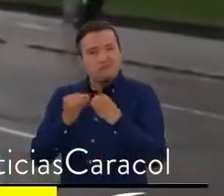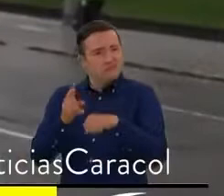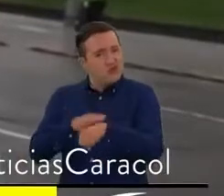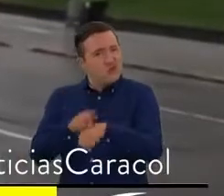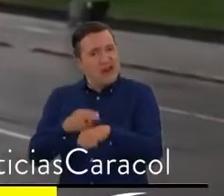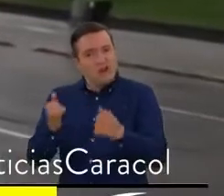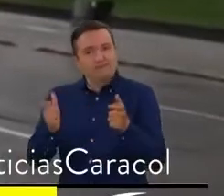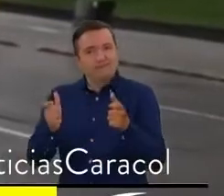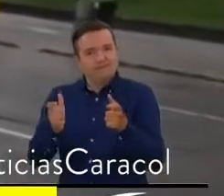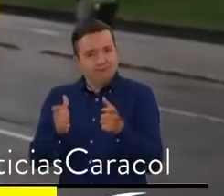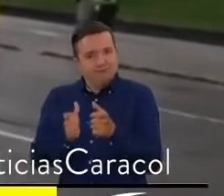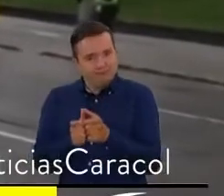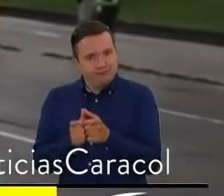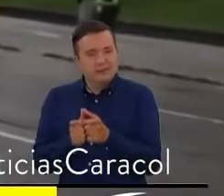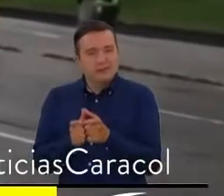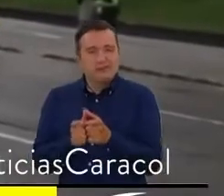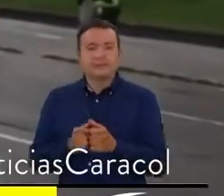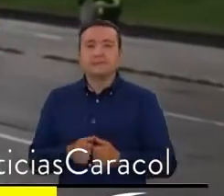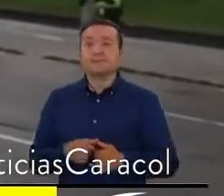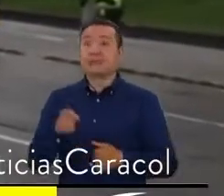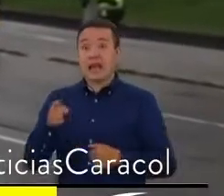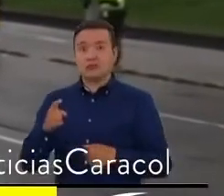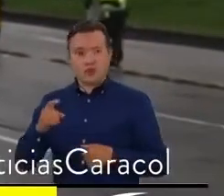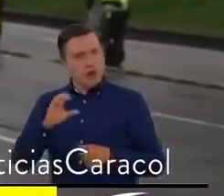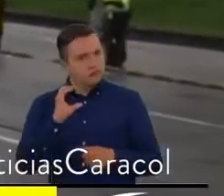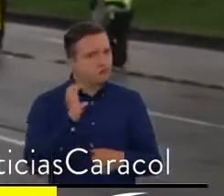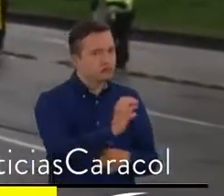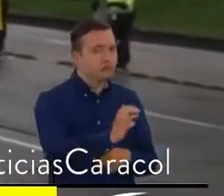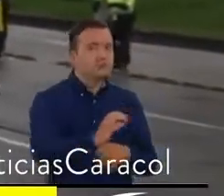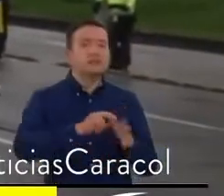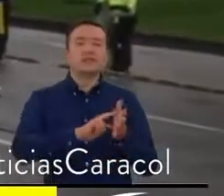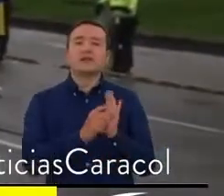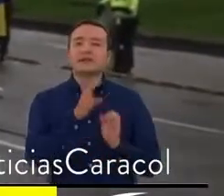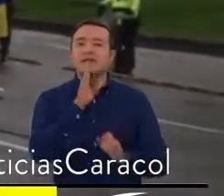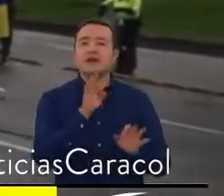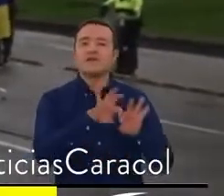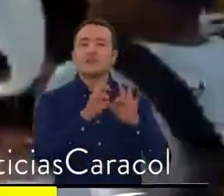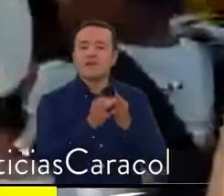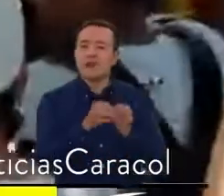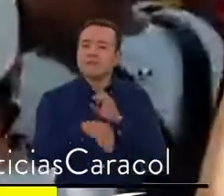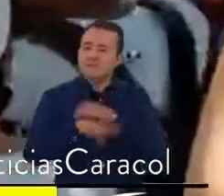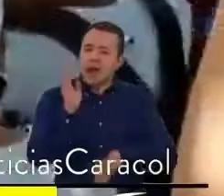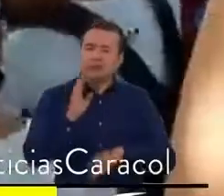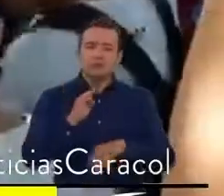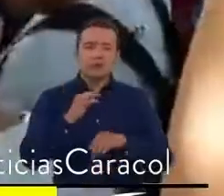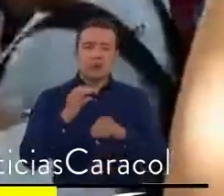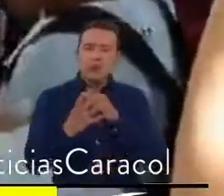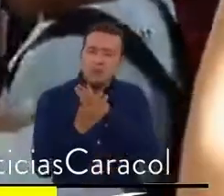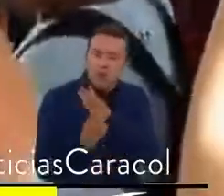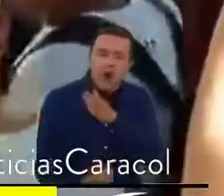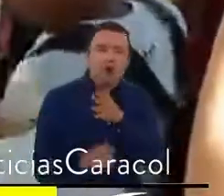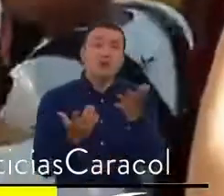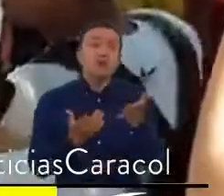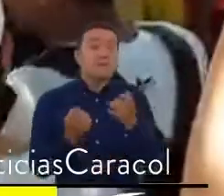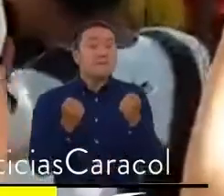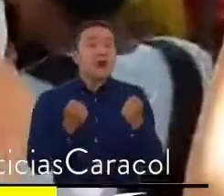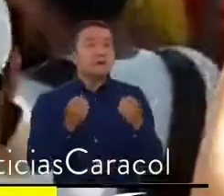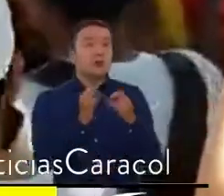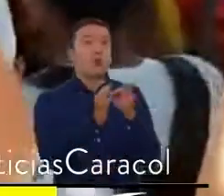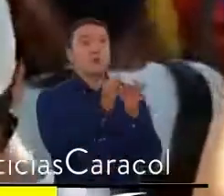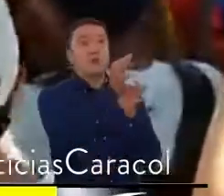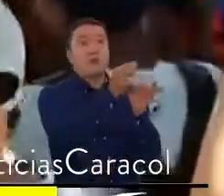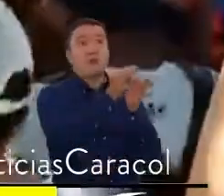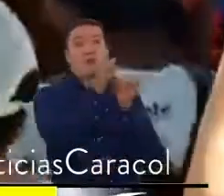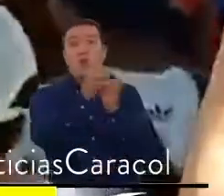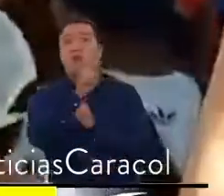medida constituiría un sustento básico para familias, sobre todo las más vulnerables y especialmente en zonas rurales. Aquí hay una serie